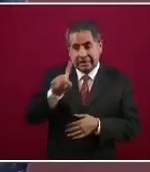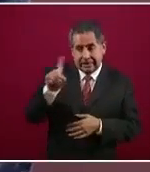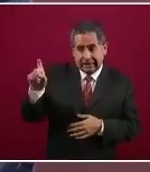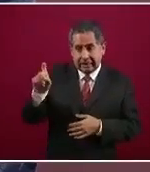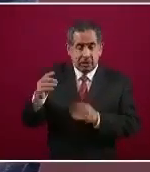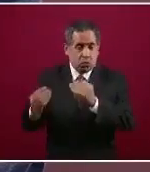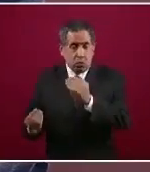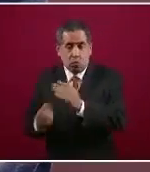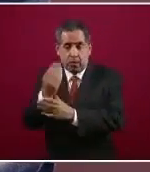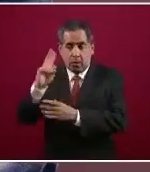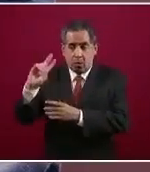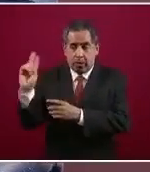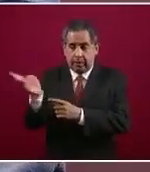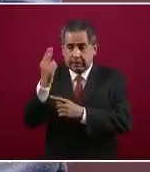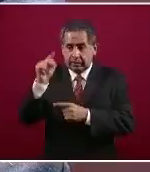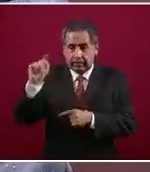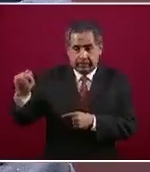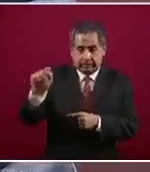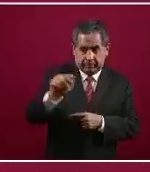nuevas universidades.